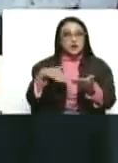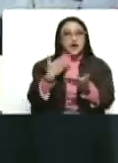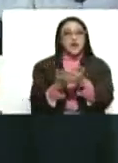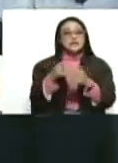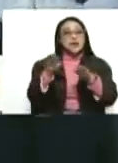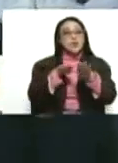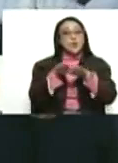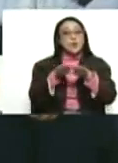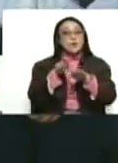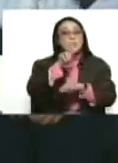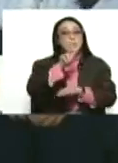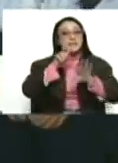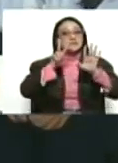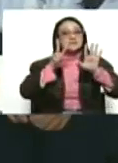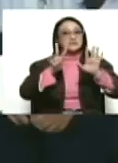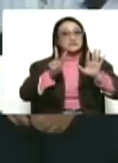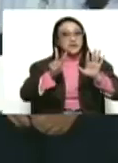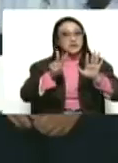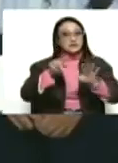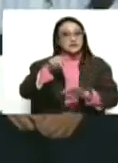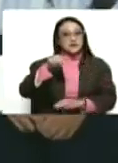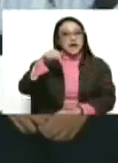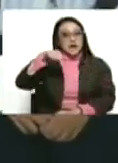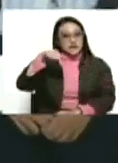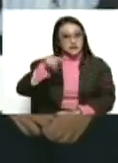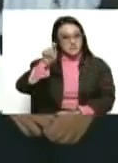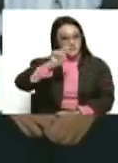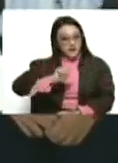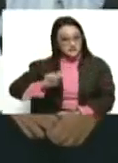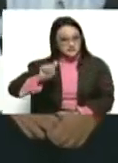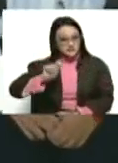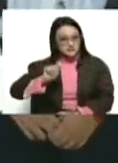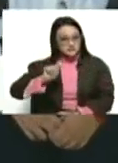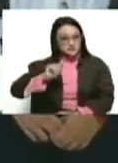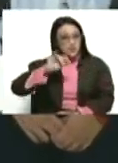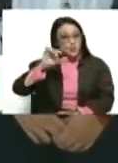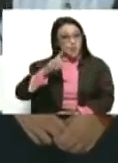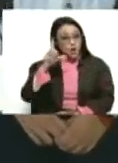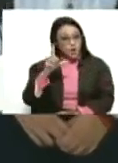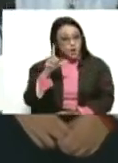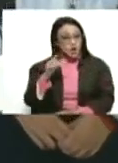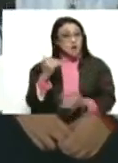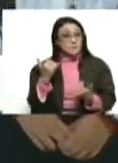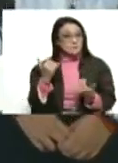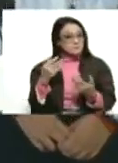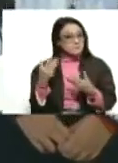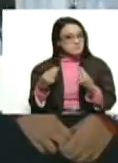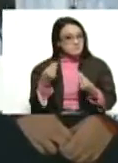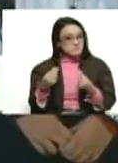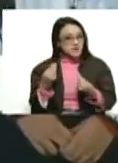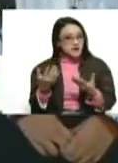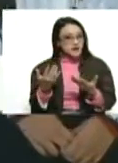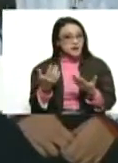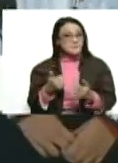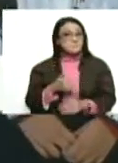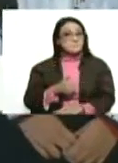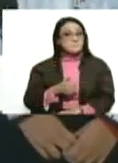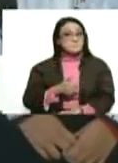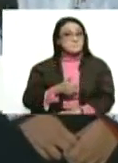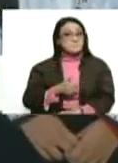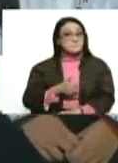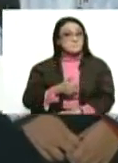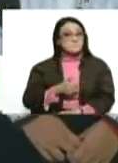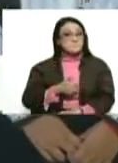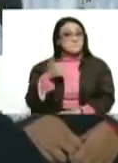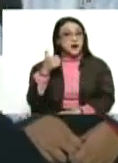día jueves 27 del corriente mes esto para dar o generar un mayor o